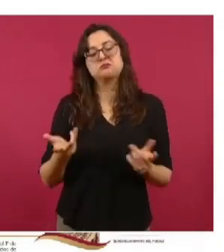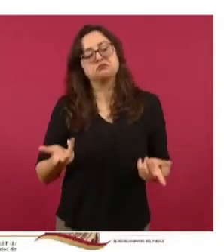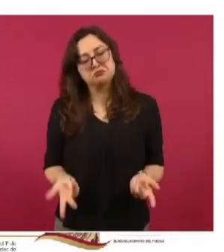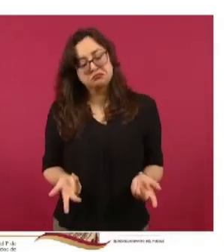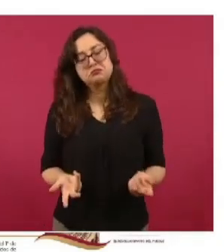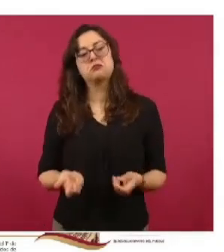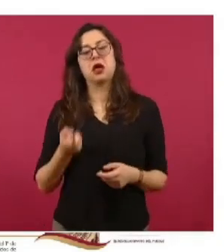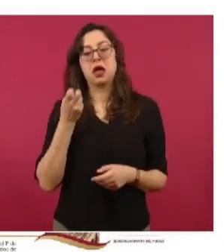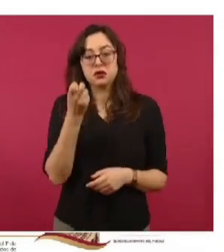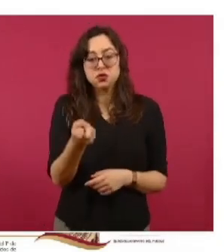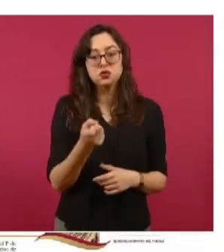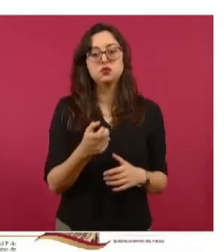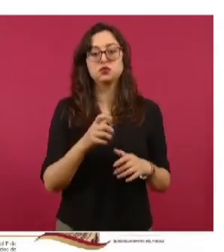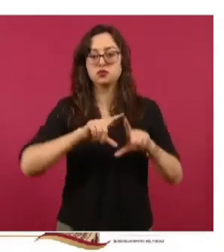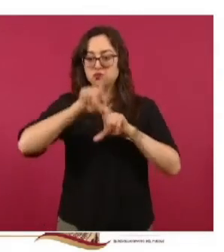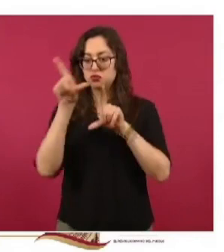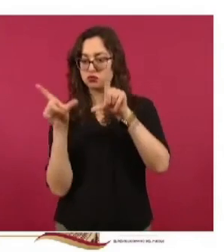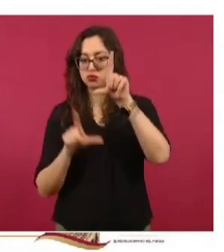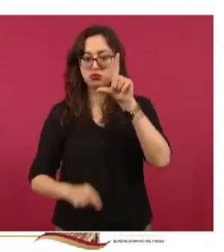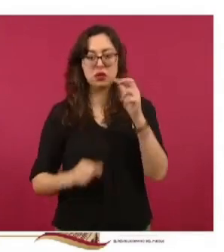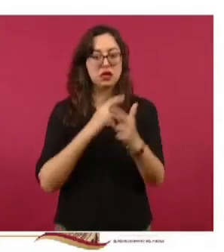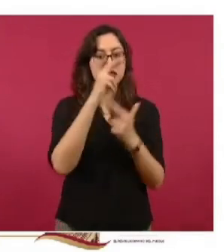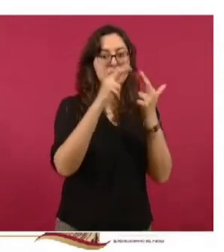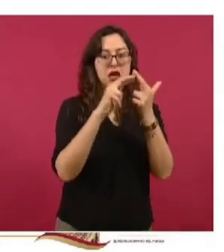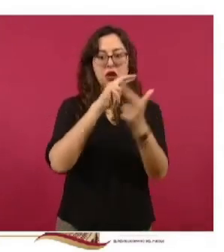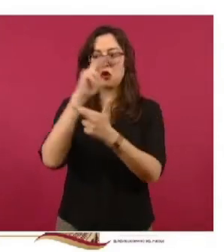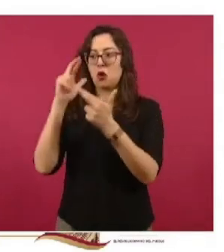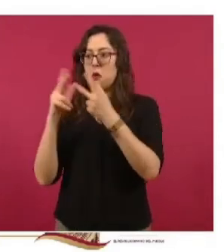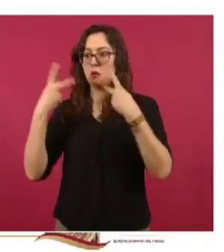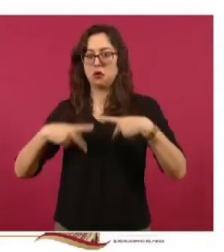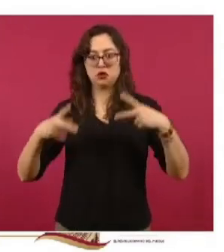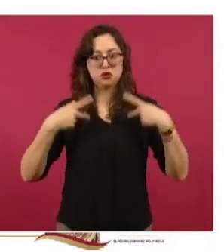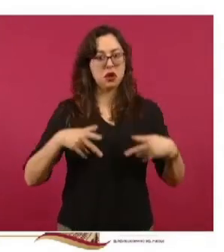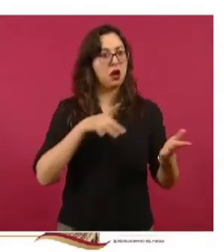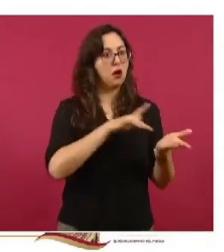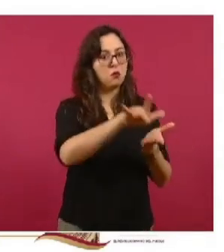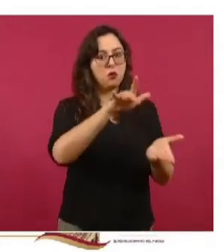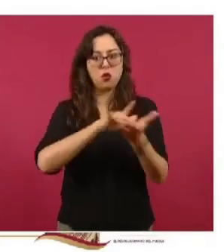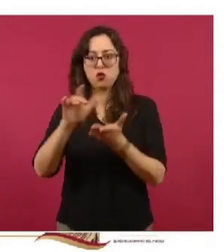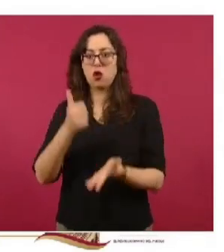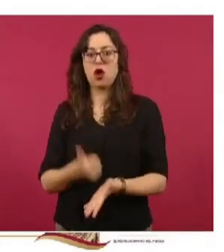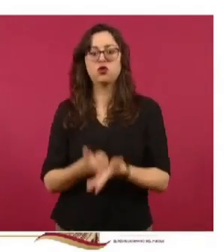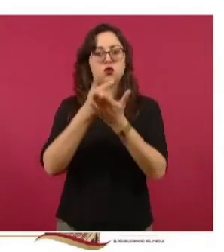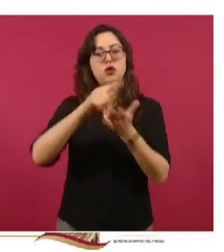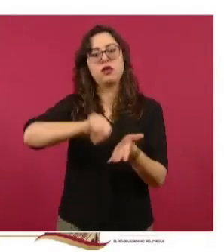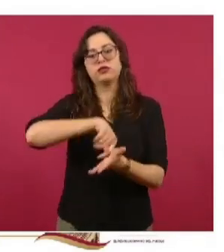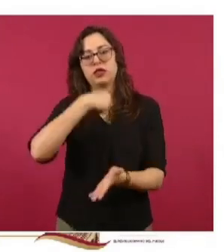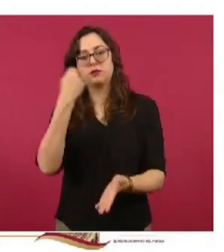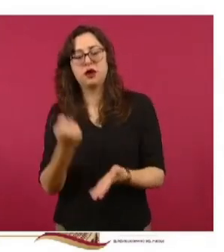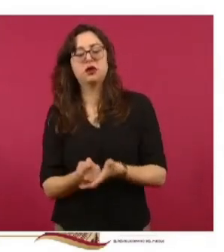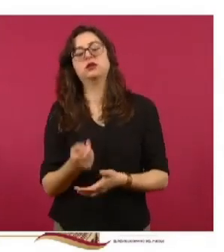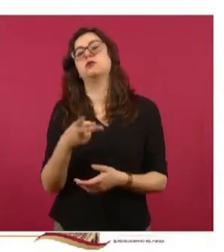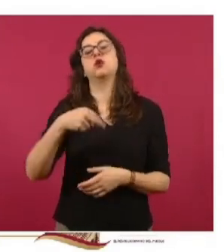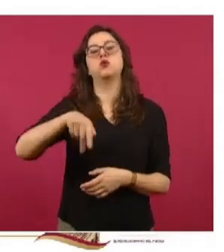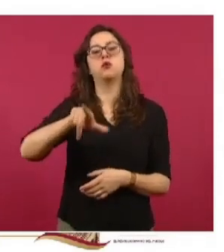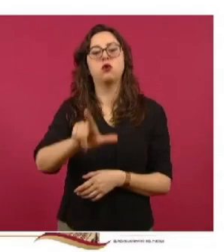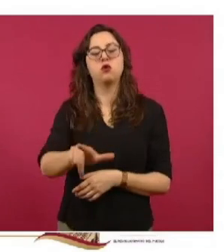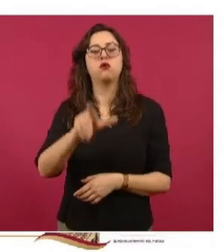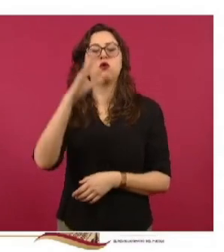consumidores que dan por debajo del precio máximo en Tamaulipas, en Nuevo León, en Coahuila y en Jalisco,